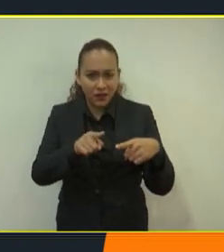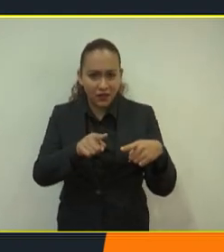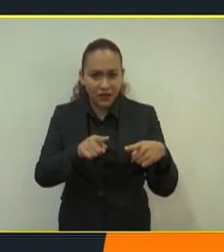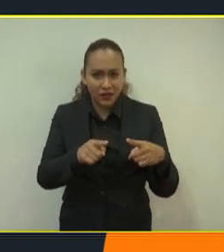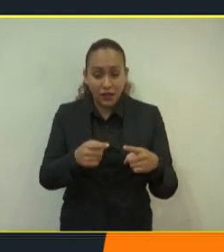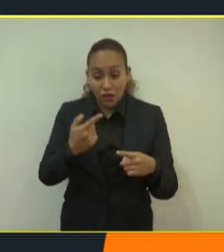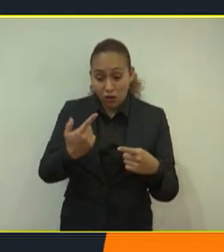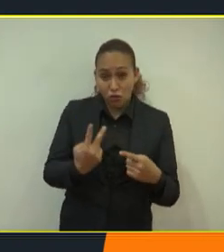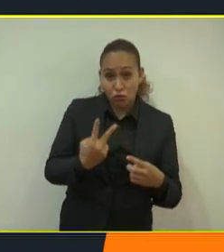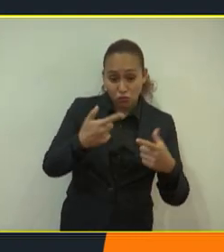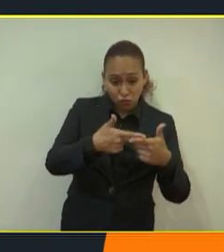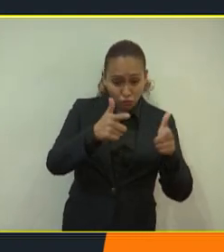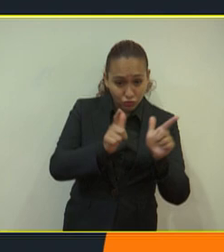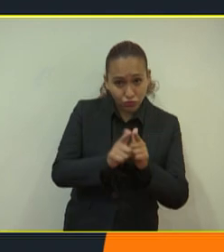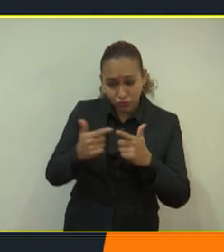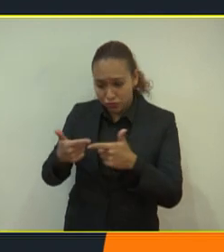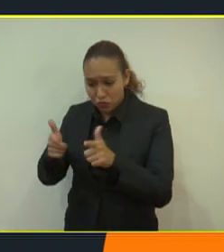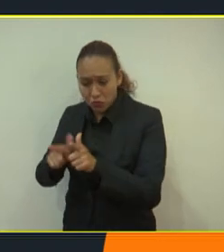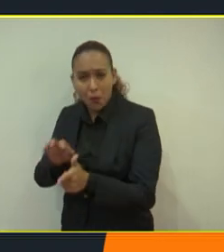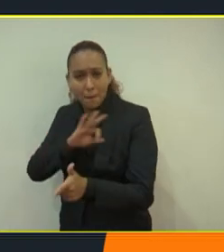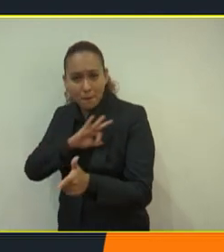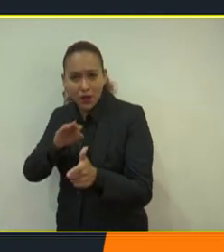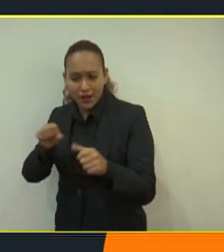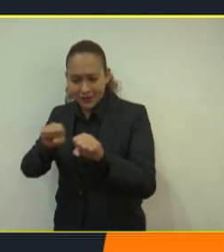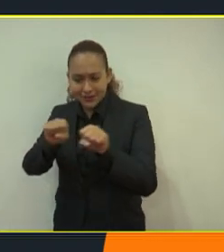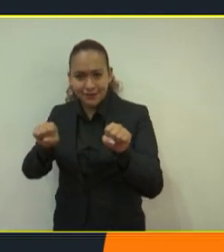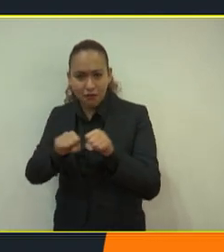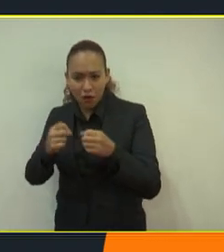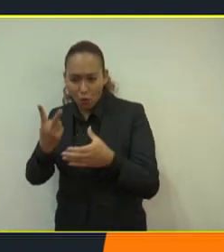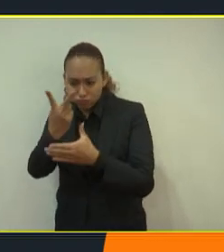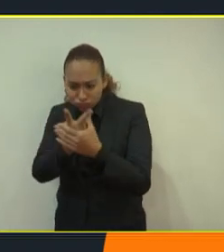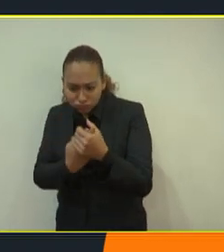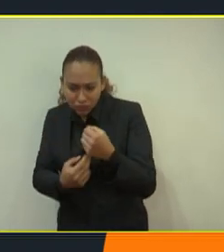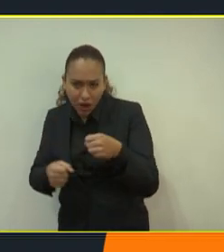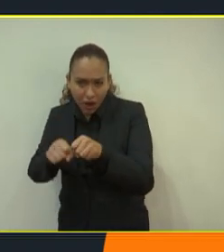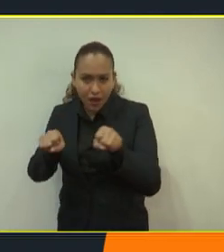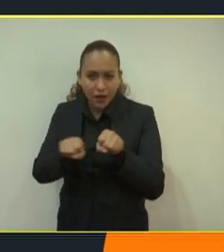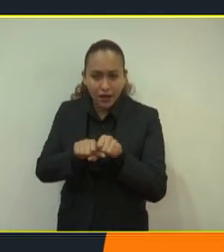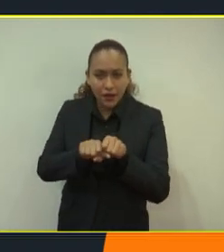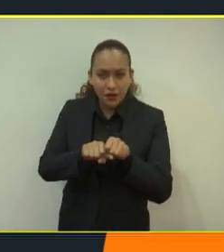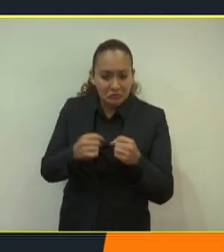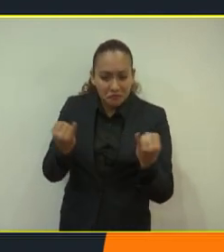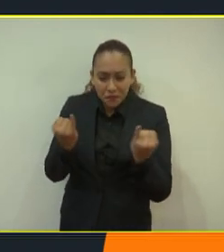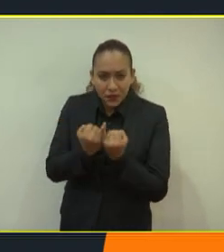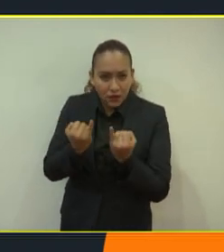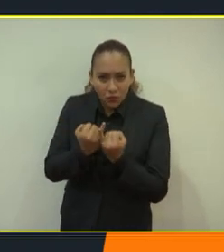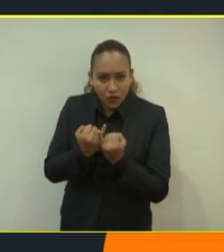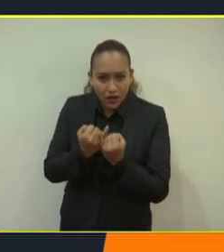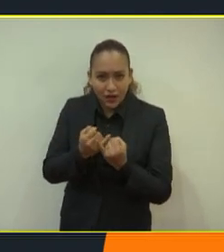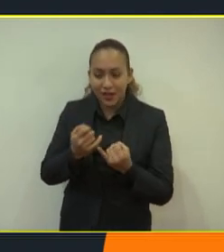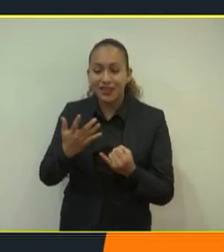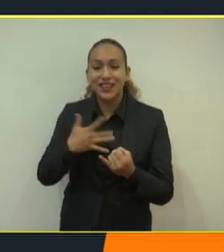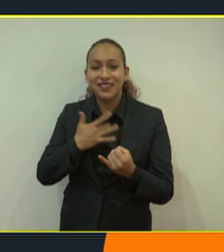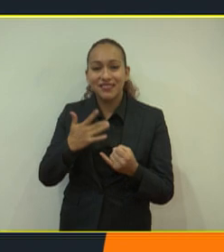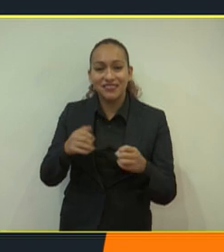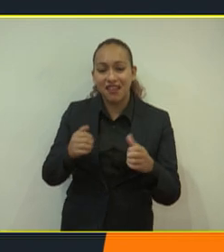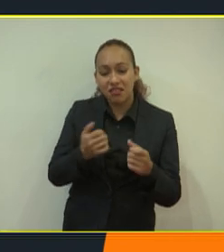grupos en las mismas aulas y que estos no se vean segregados del resto de la